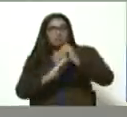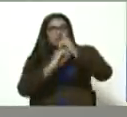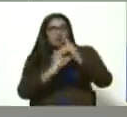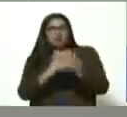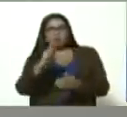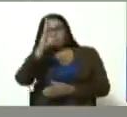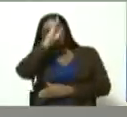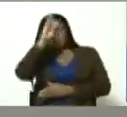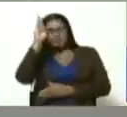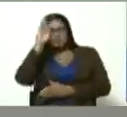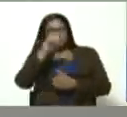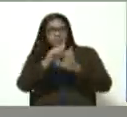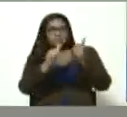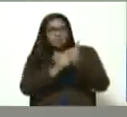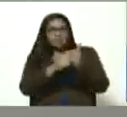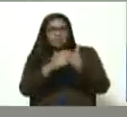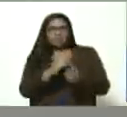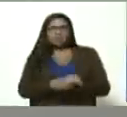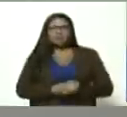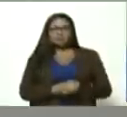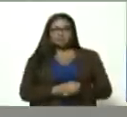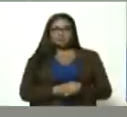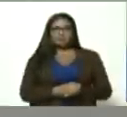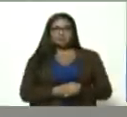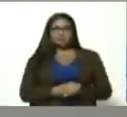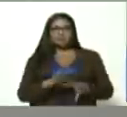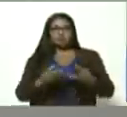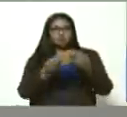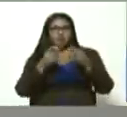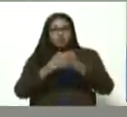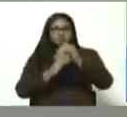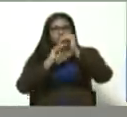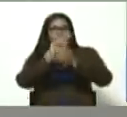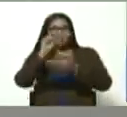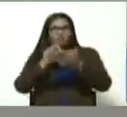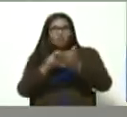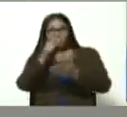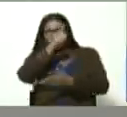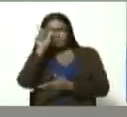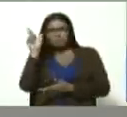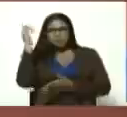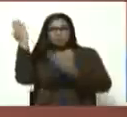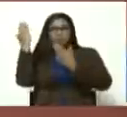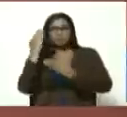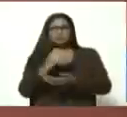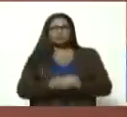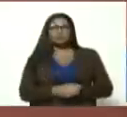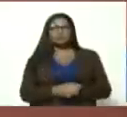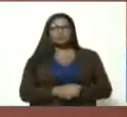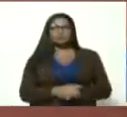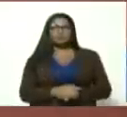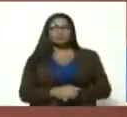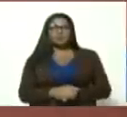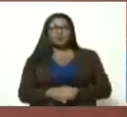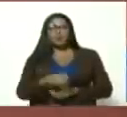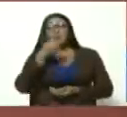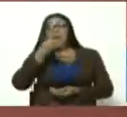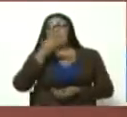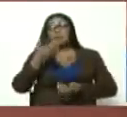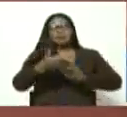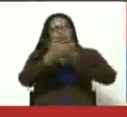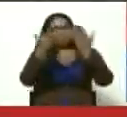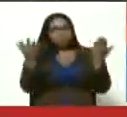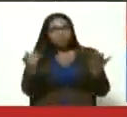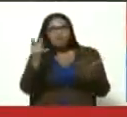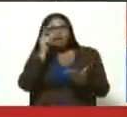por el primer vicepresidente de la tolda roja junto a la dirección nacional del psoe muy buenas tardes buenas tardes a